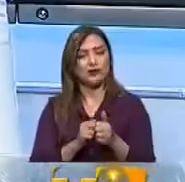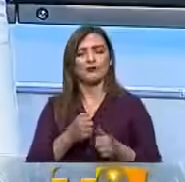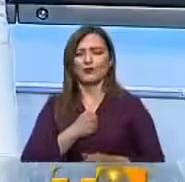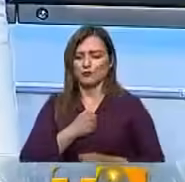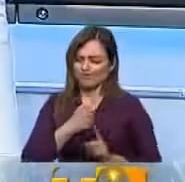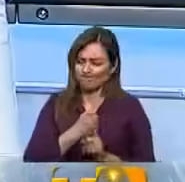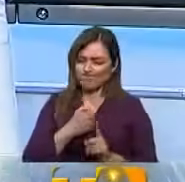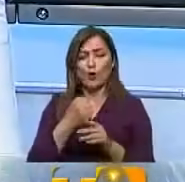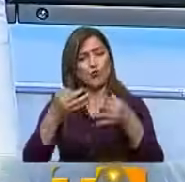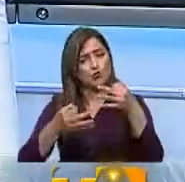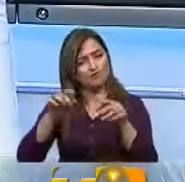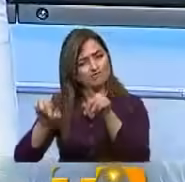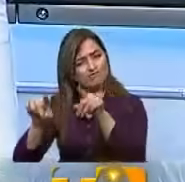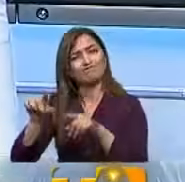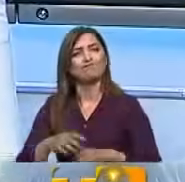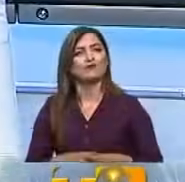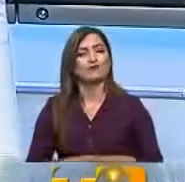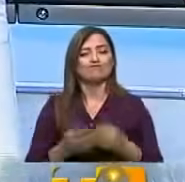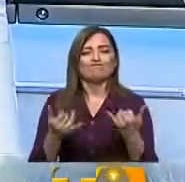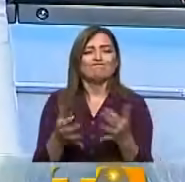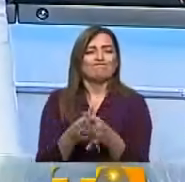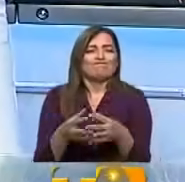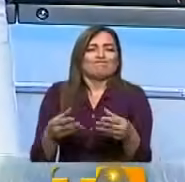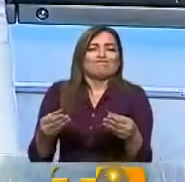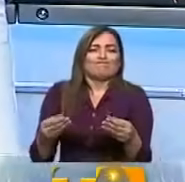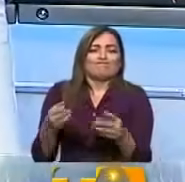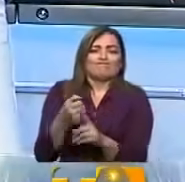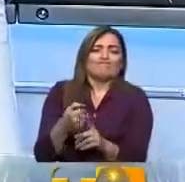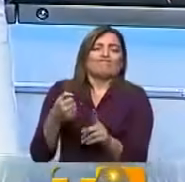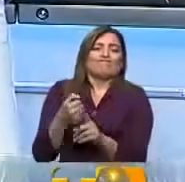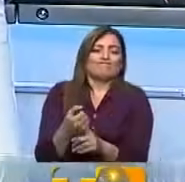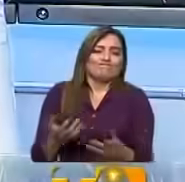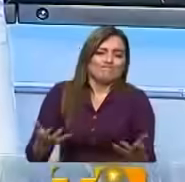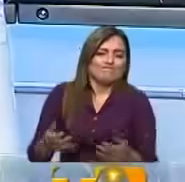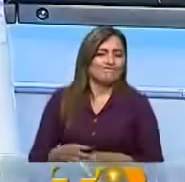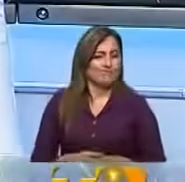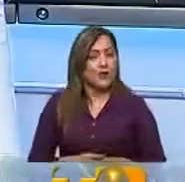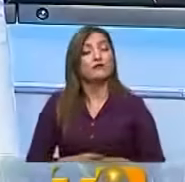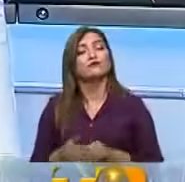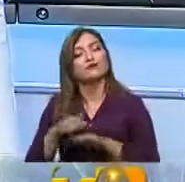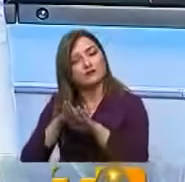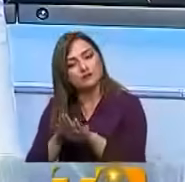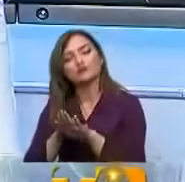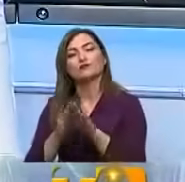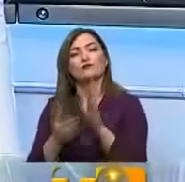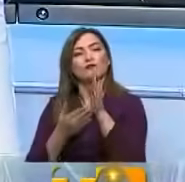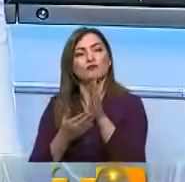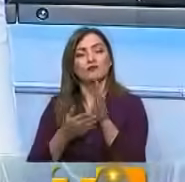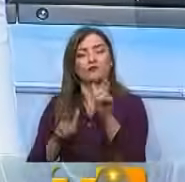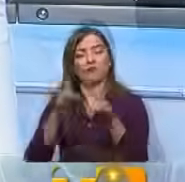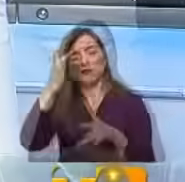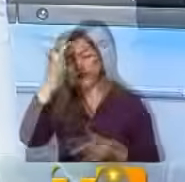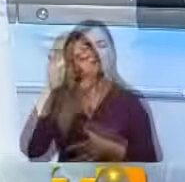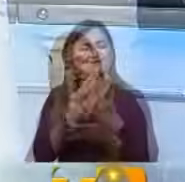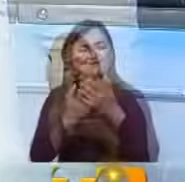la de la justicia para algunos casos que hasta el momento las personas siguen luchando, y nos hemos sumado también al hecho de los enfermos que no